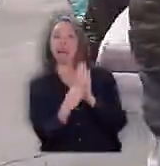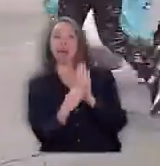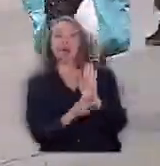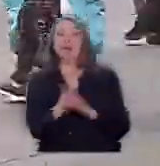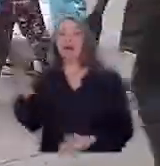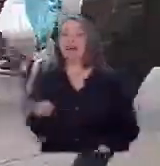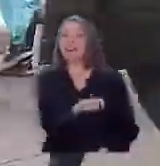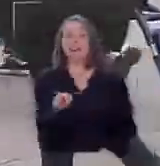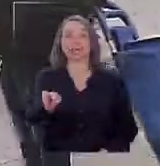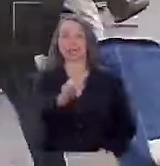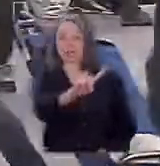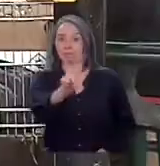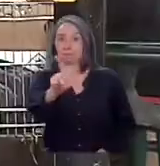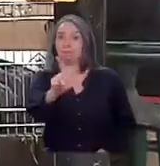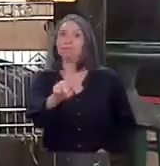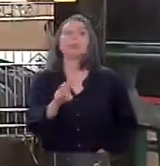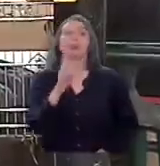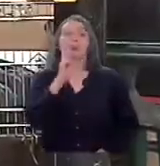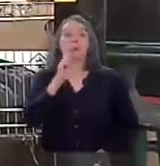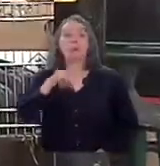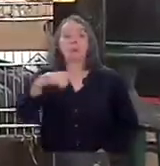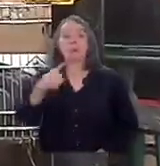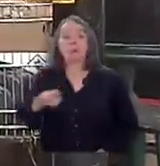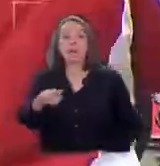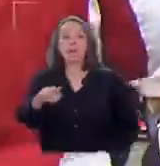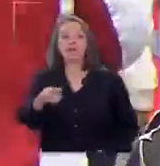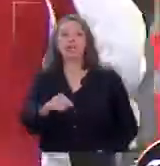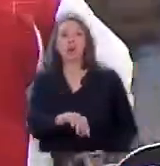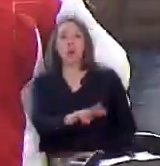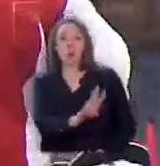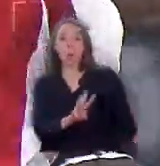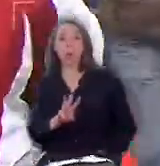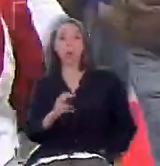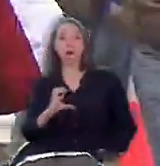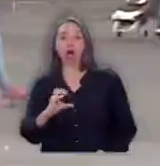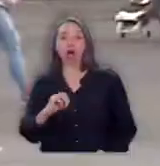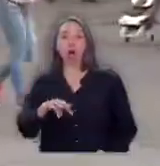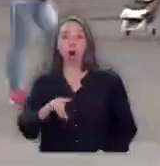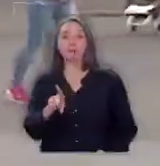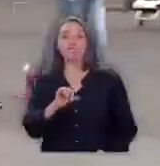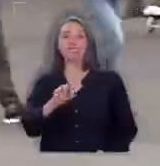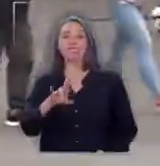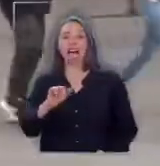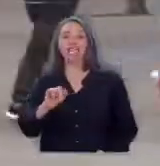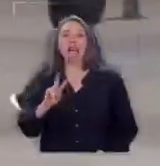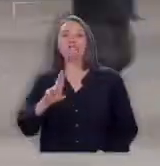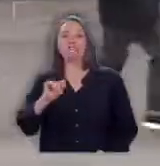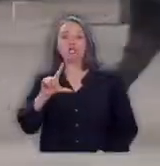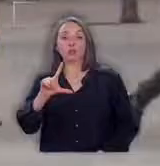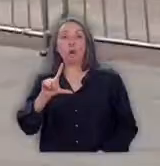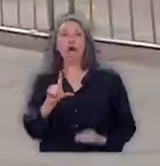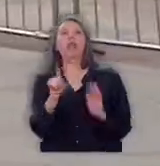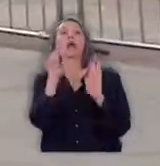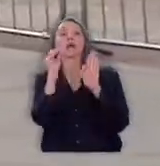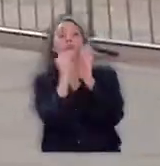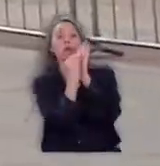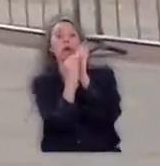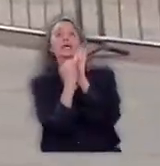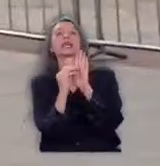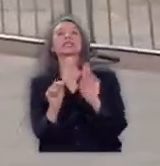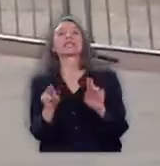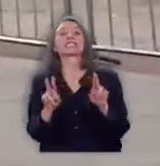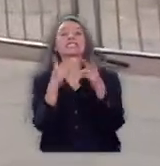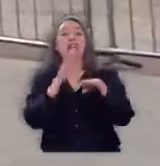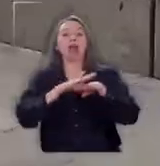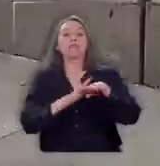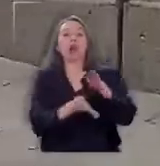circular el miércoles se habilitará a través de la comisaría virtual un salvo conducto especial donde el